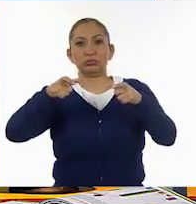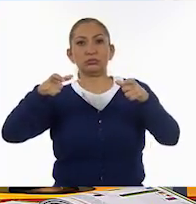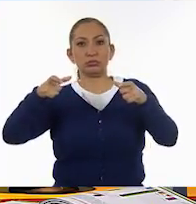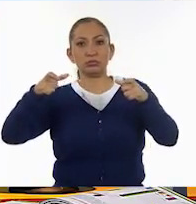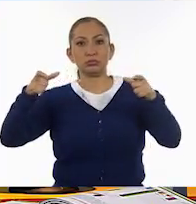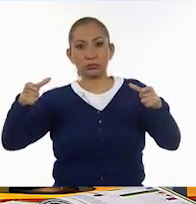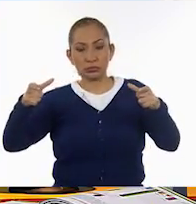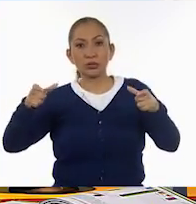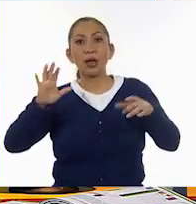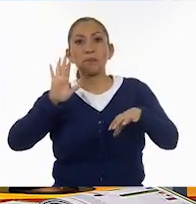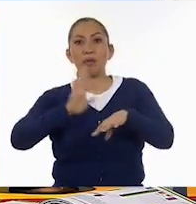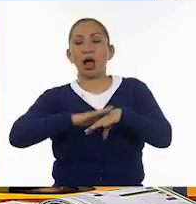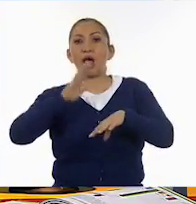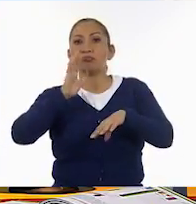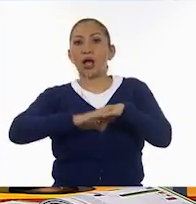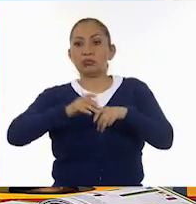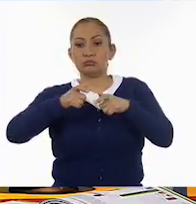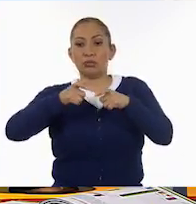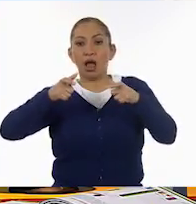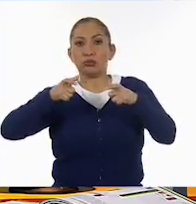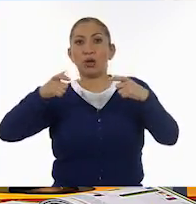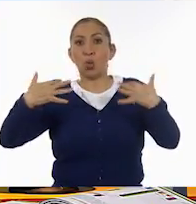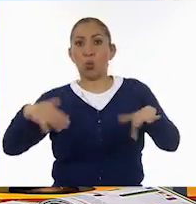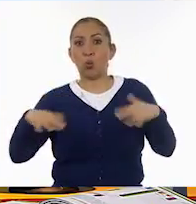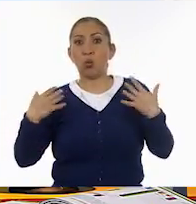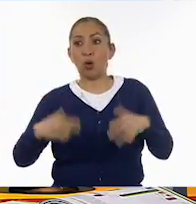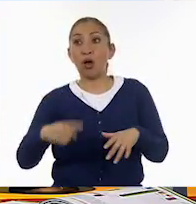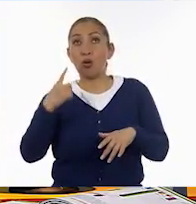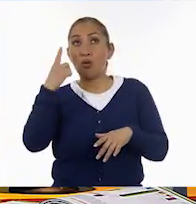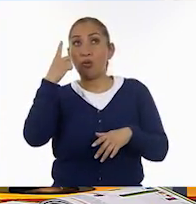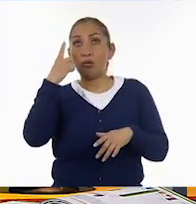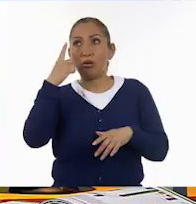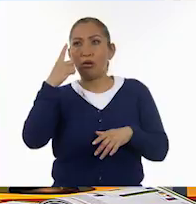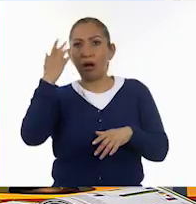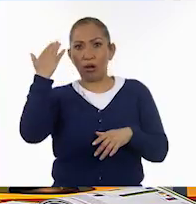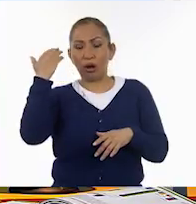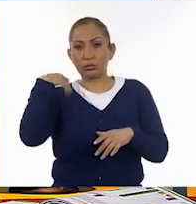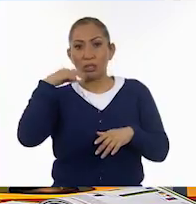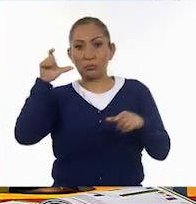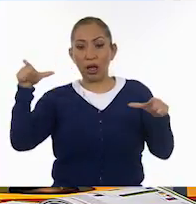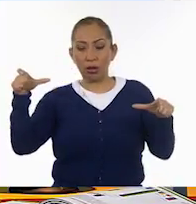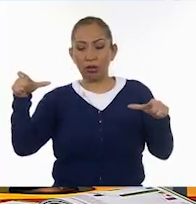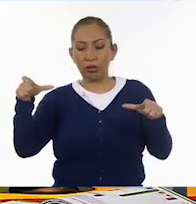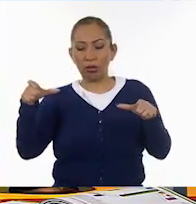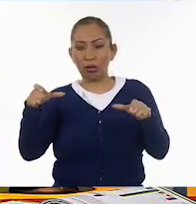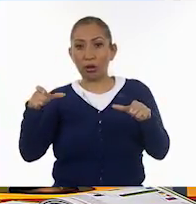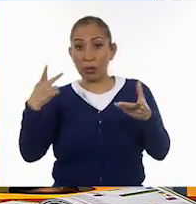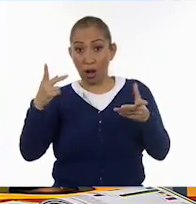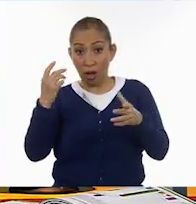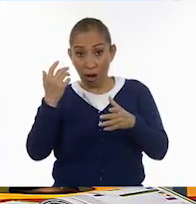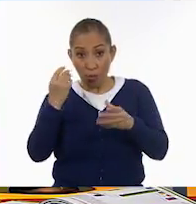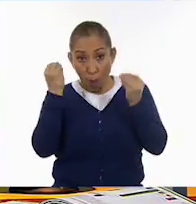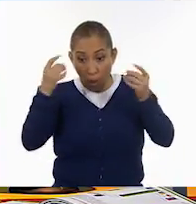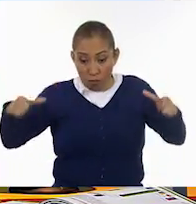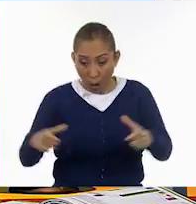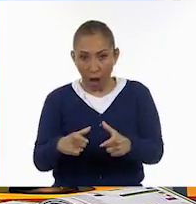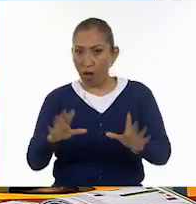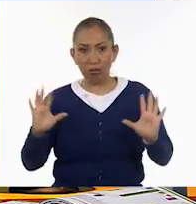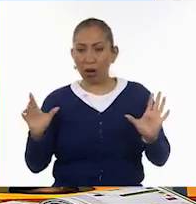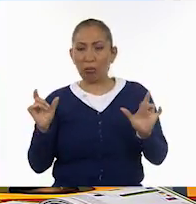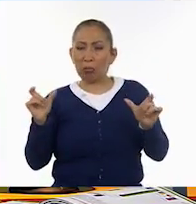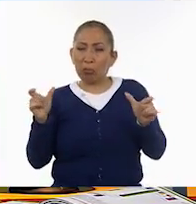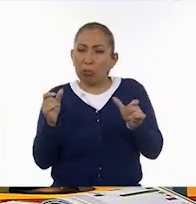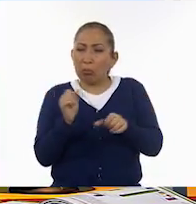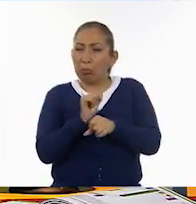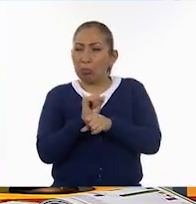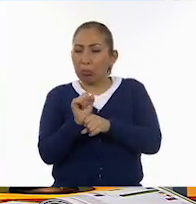ha ido aumentando, se ha ido incrementando. En algunos momentos hubo un decremento, pero no ha sido considerable, y también